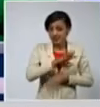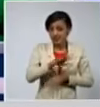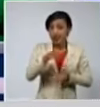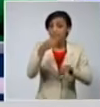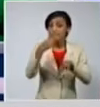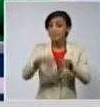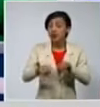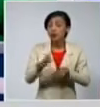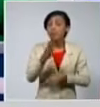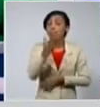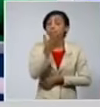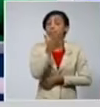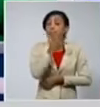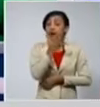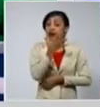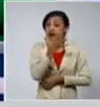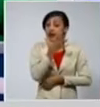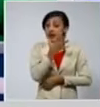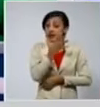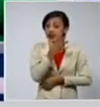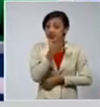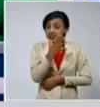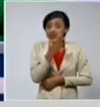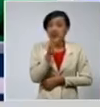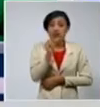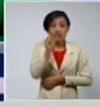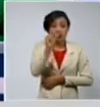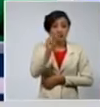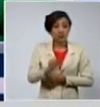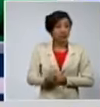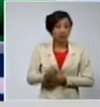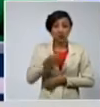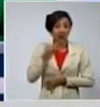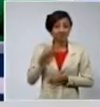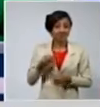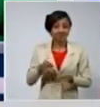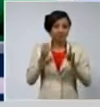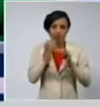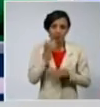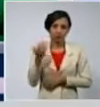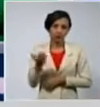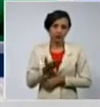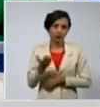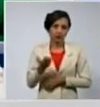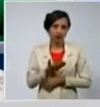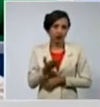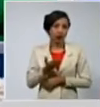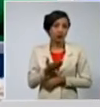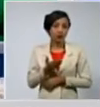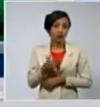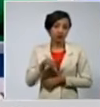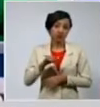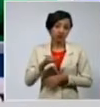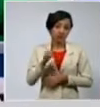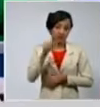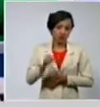que tiene una virulencia mayor, o sea que los cuadros clínicos que provoca